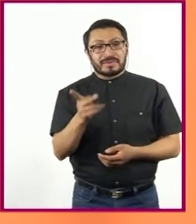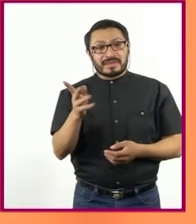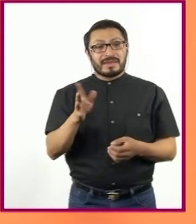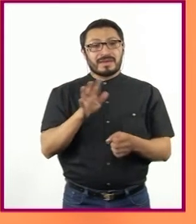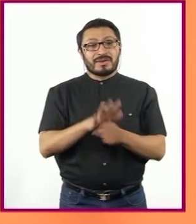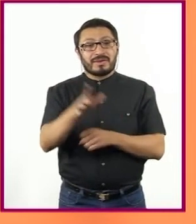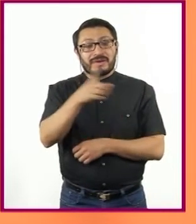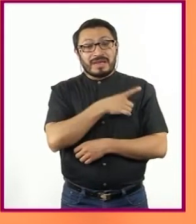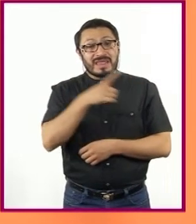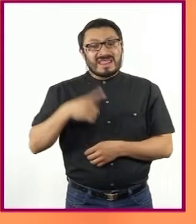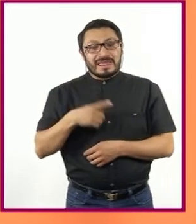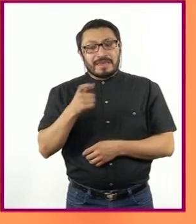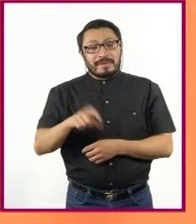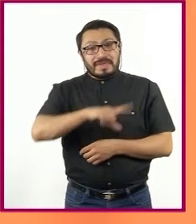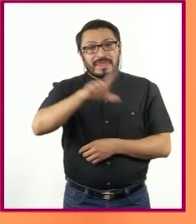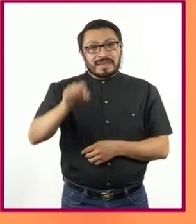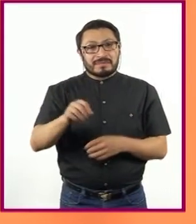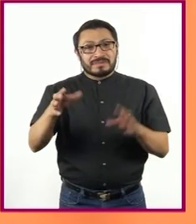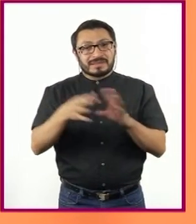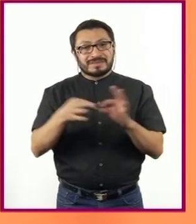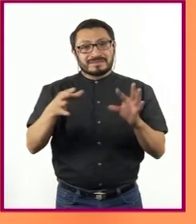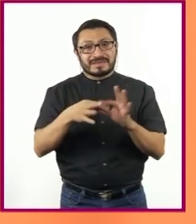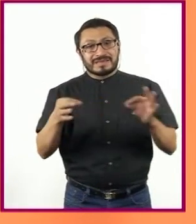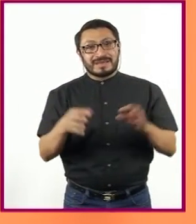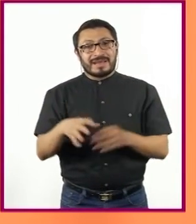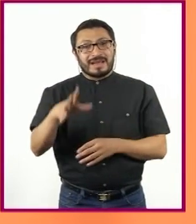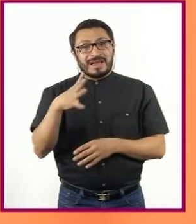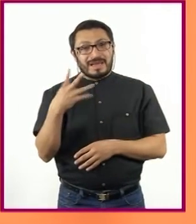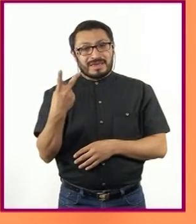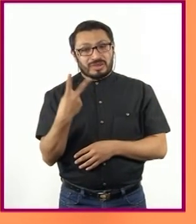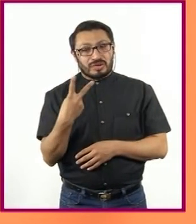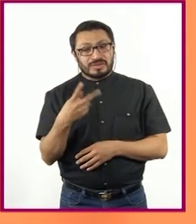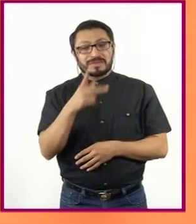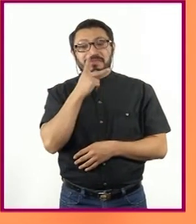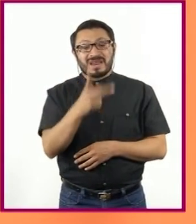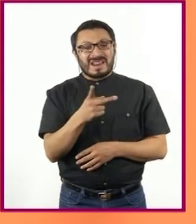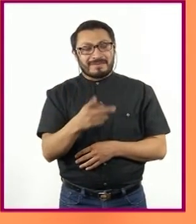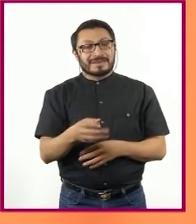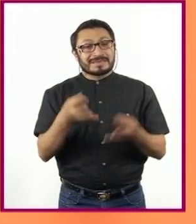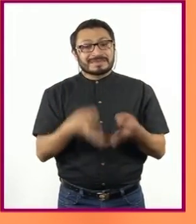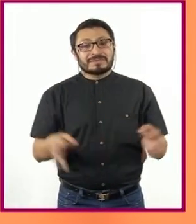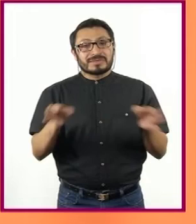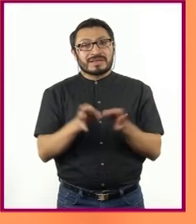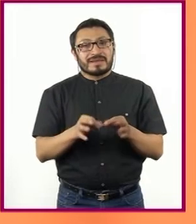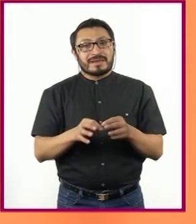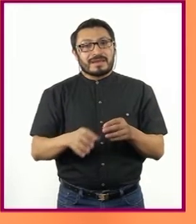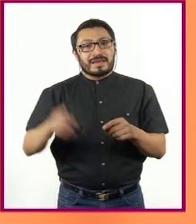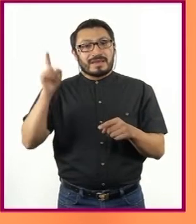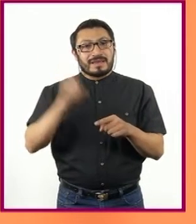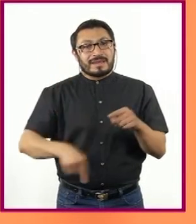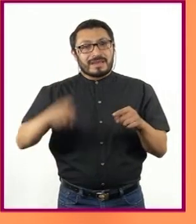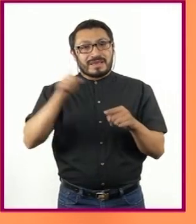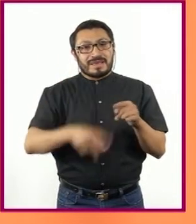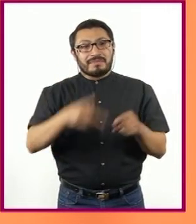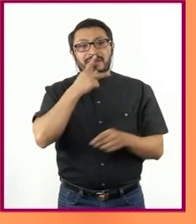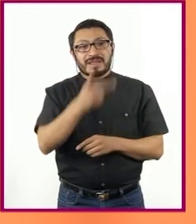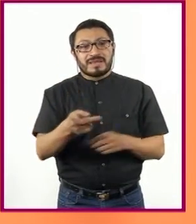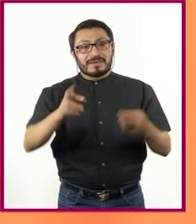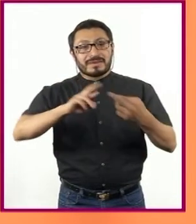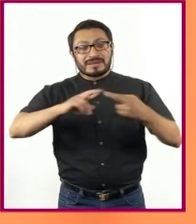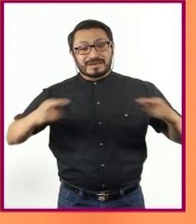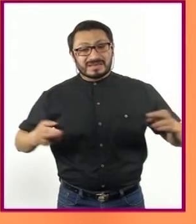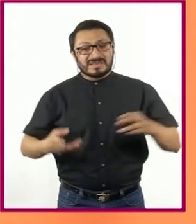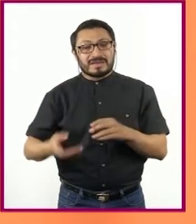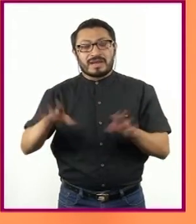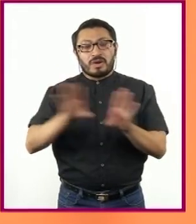su deuda después de la aclaración? Tenemos 2 palabras clave. Descontar, palabra relacionada con una